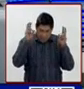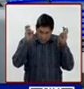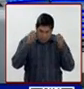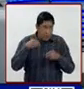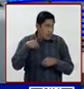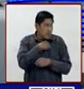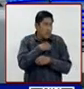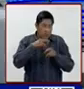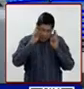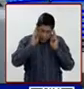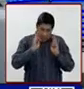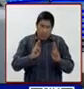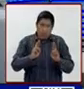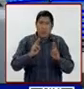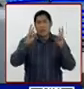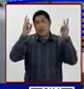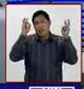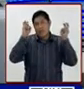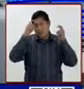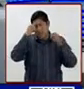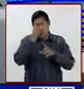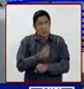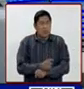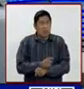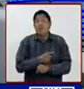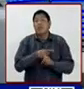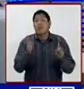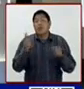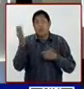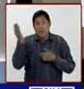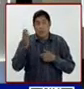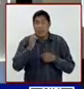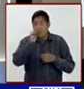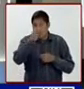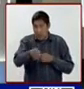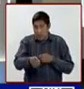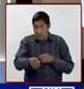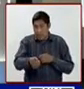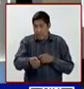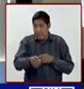nosotros respetamos también este tipo de tradiciones. Exacto. Con las ñatitas, que el día de mañana están de fiesta.